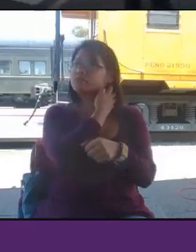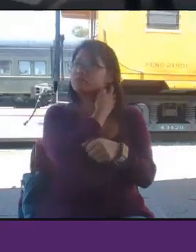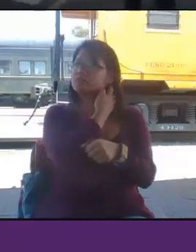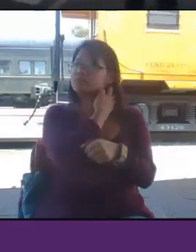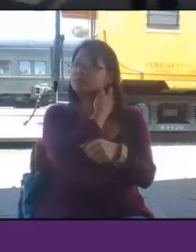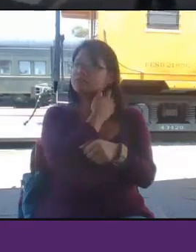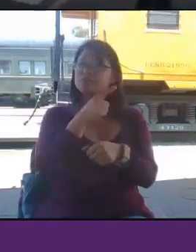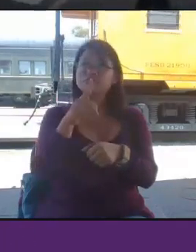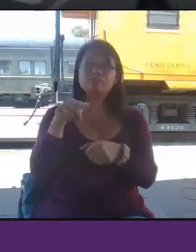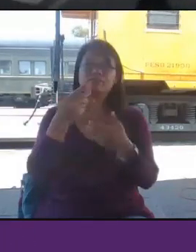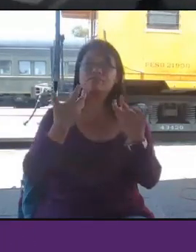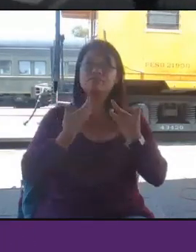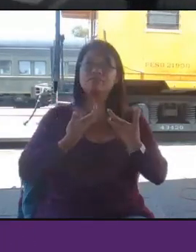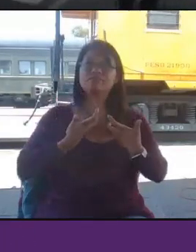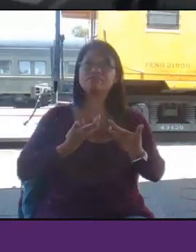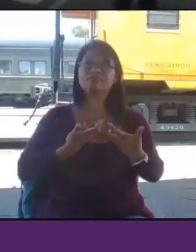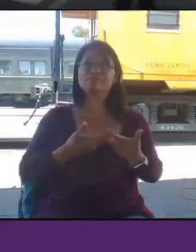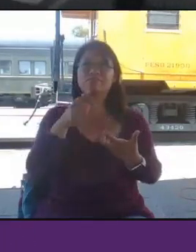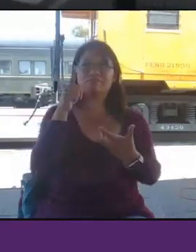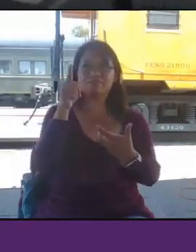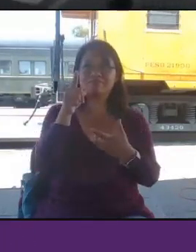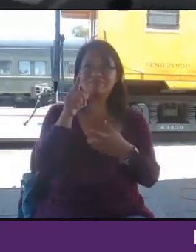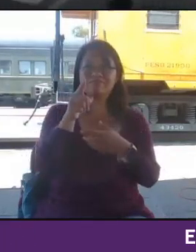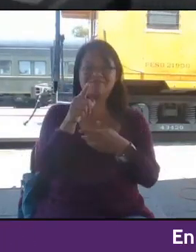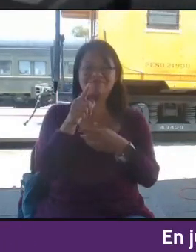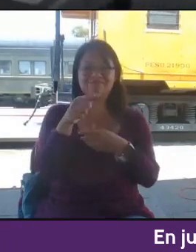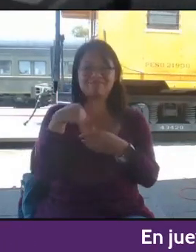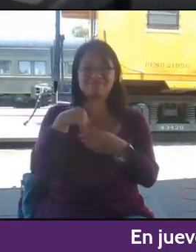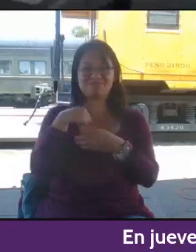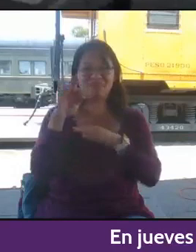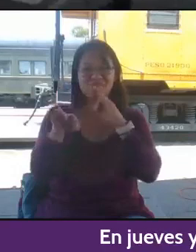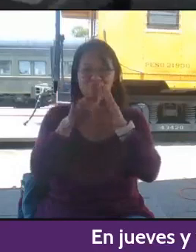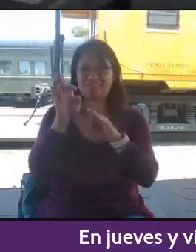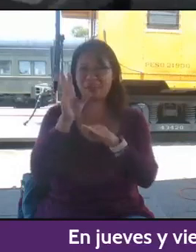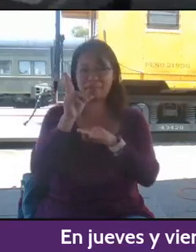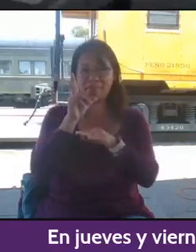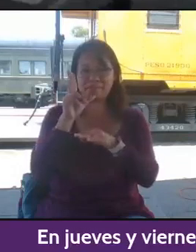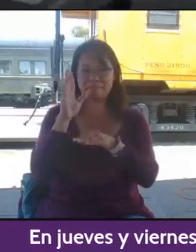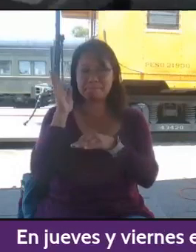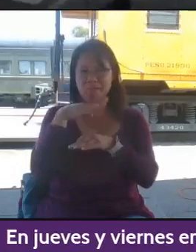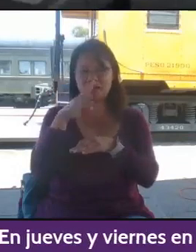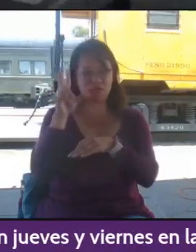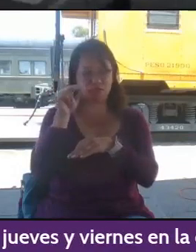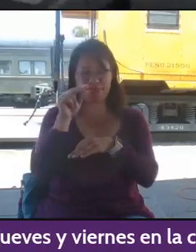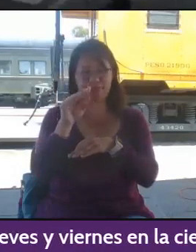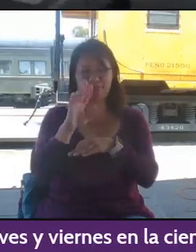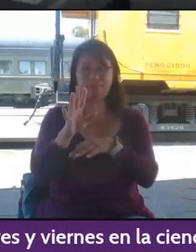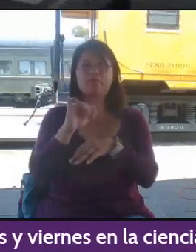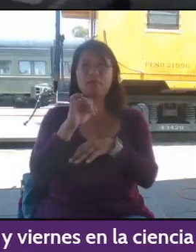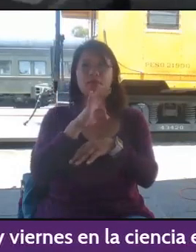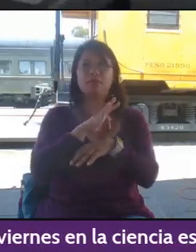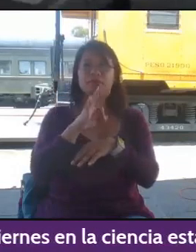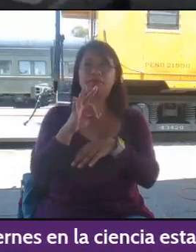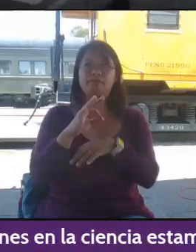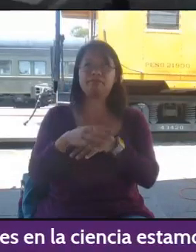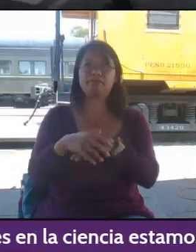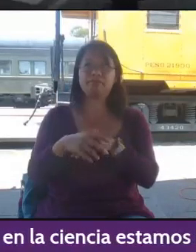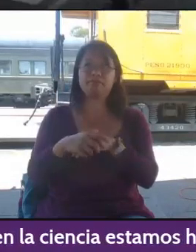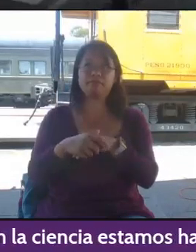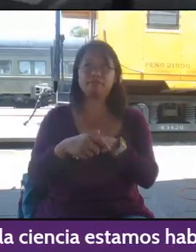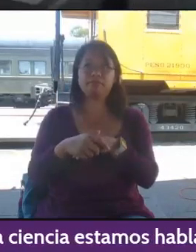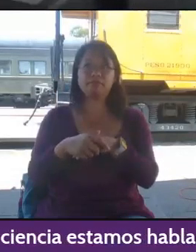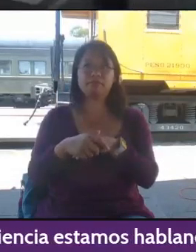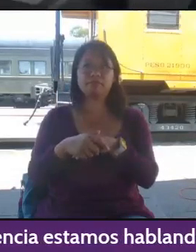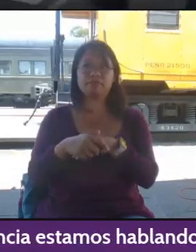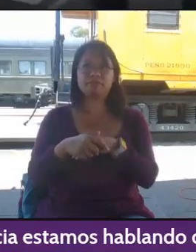se vaya a espantar a alguien de maltrato, nada más maltrato. ¿Sale? Entonces sí pueden girar la cabeza más de 270. Sí.